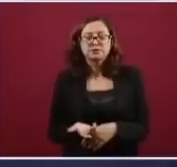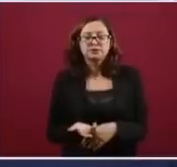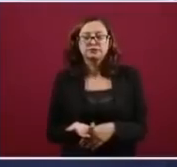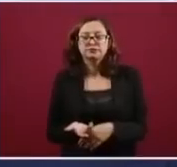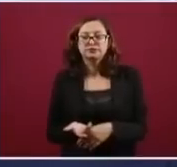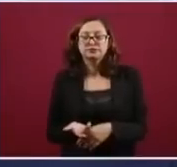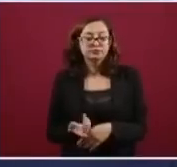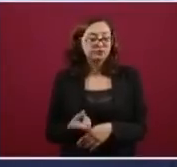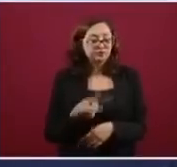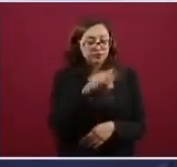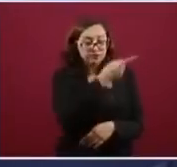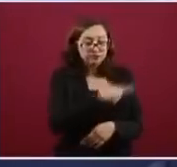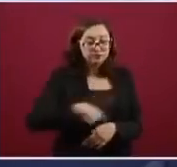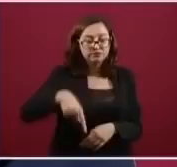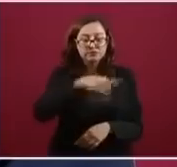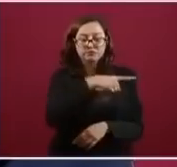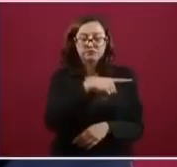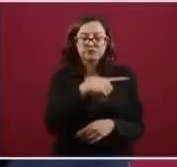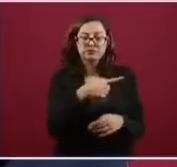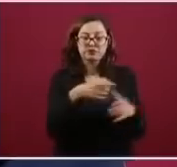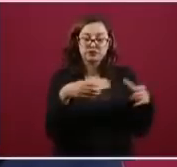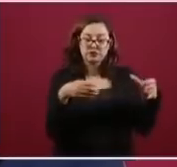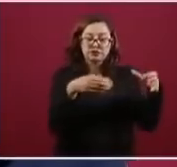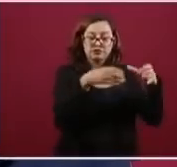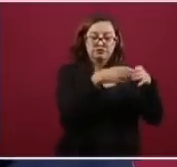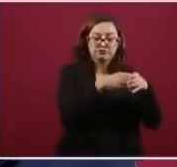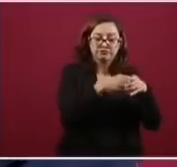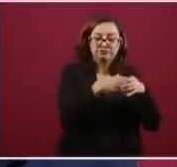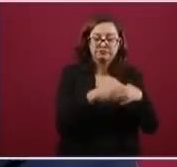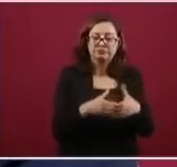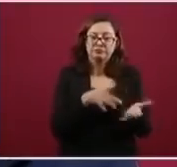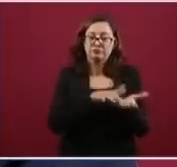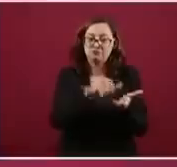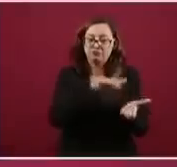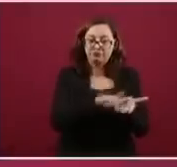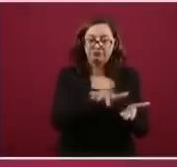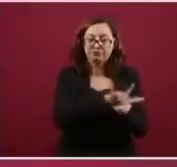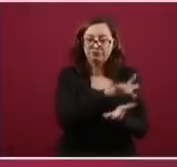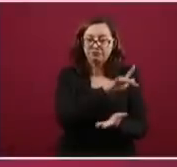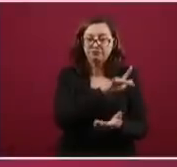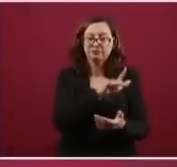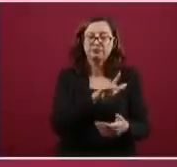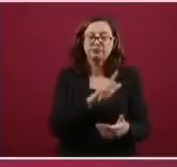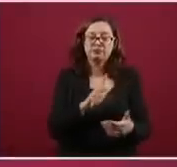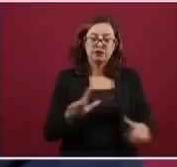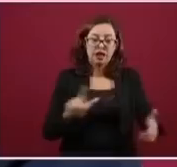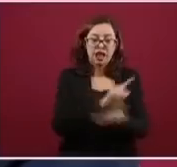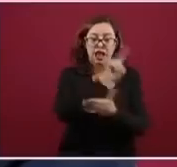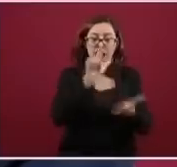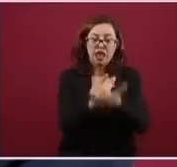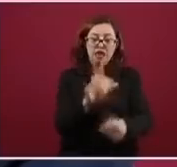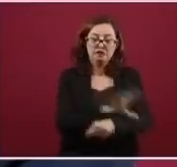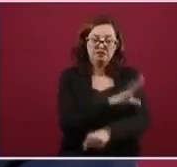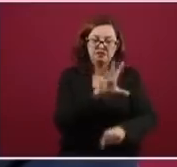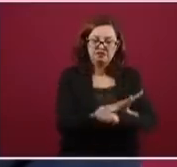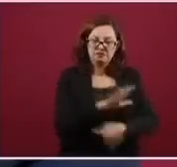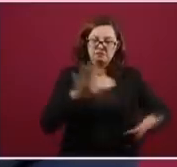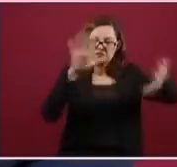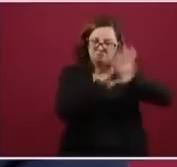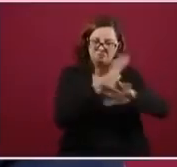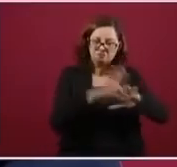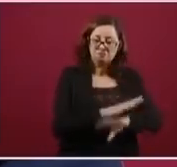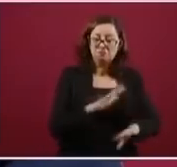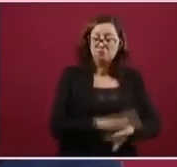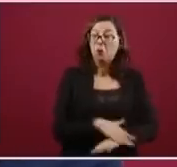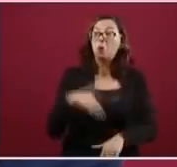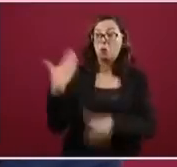y llevaron a cabo y apoyaron la llamada reforma energética engañando de que iba